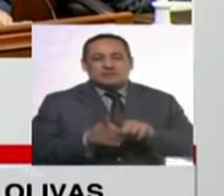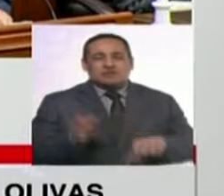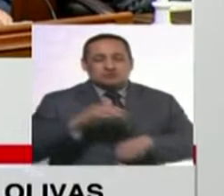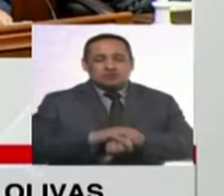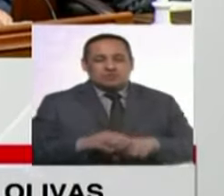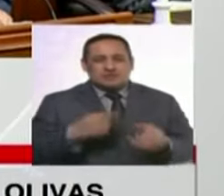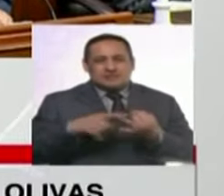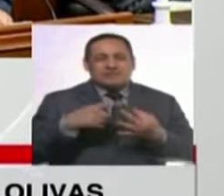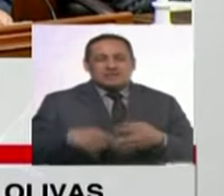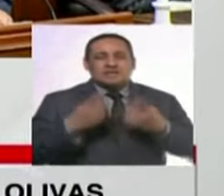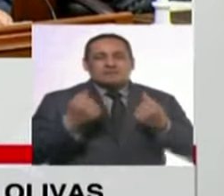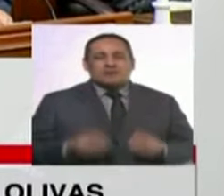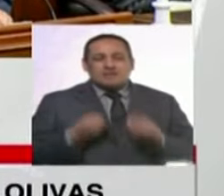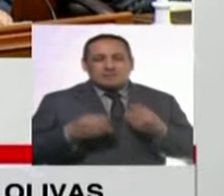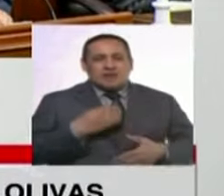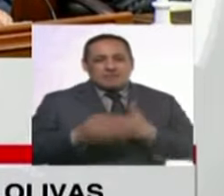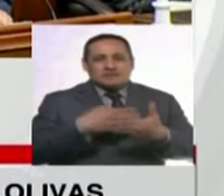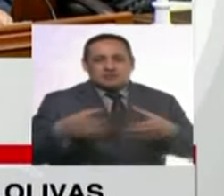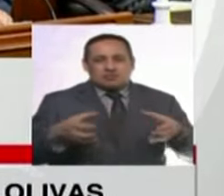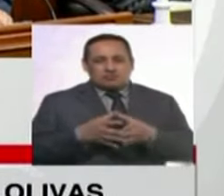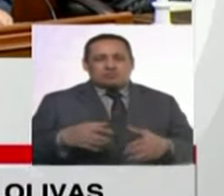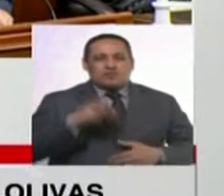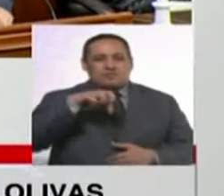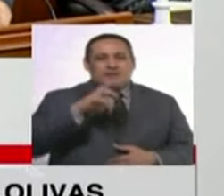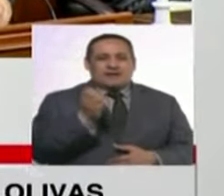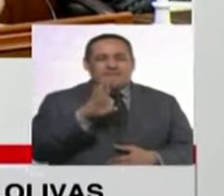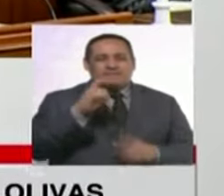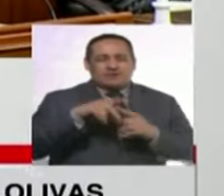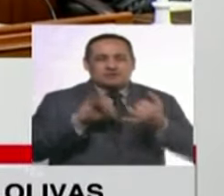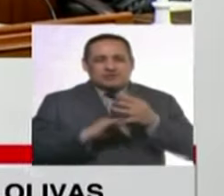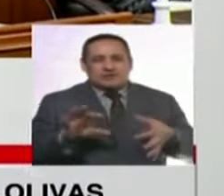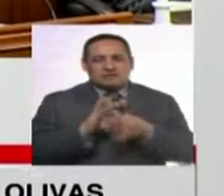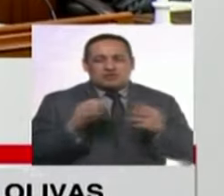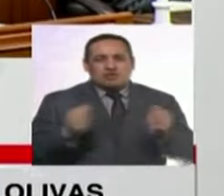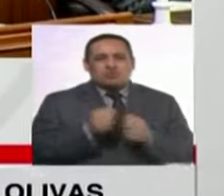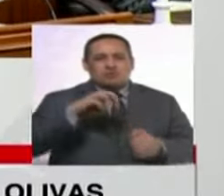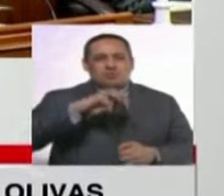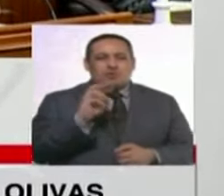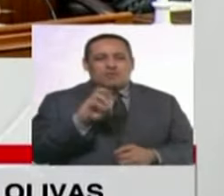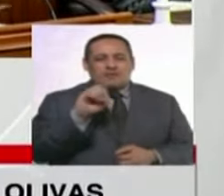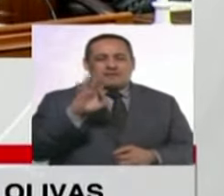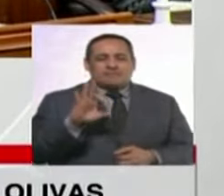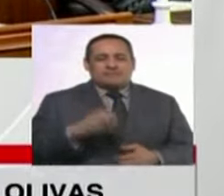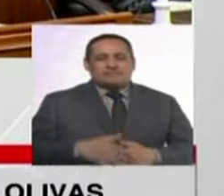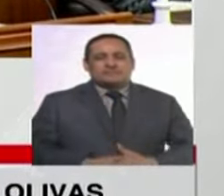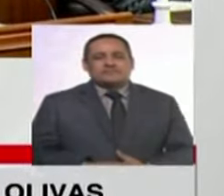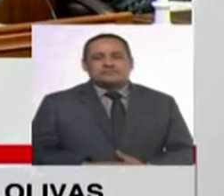los fondos para movilizar a los prefectos y aún relacionados con el movadismo